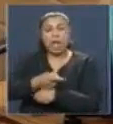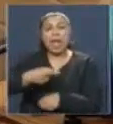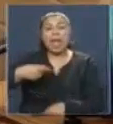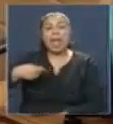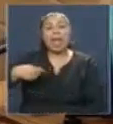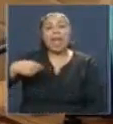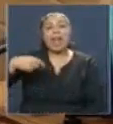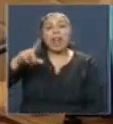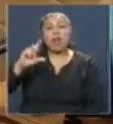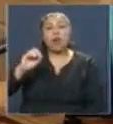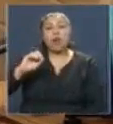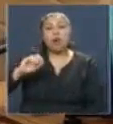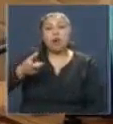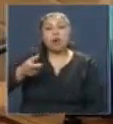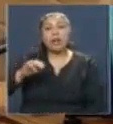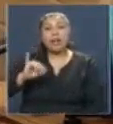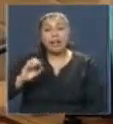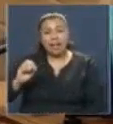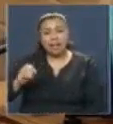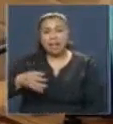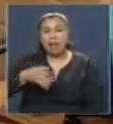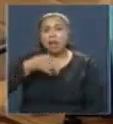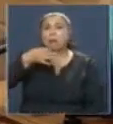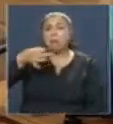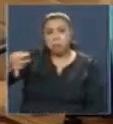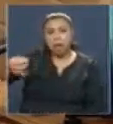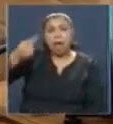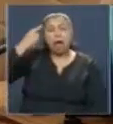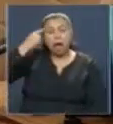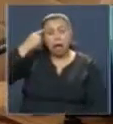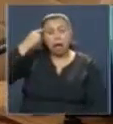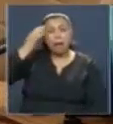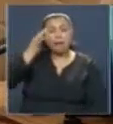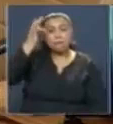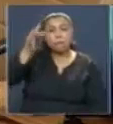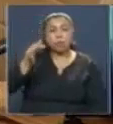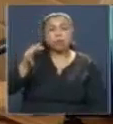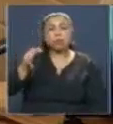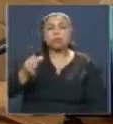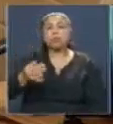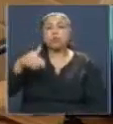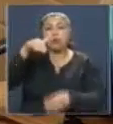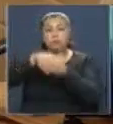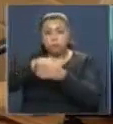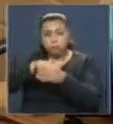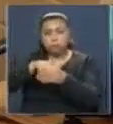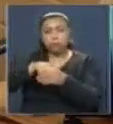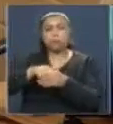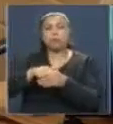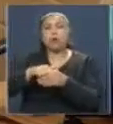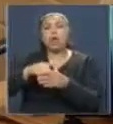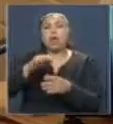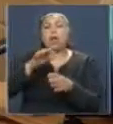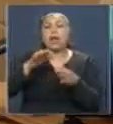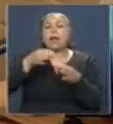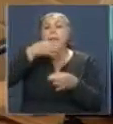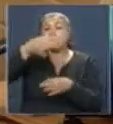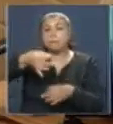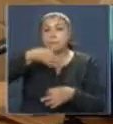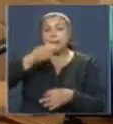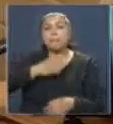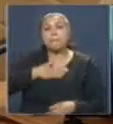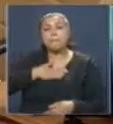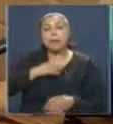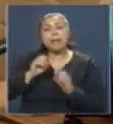incluso a predecir lo que sería la caída de la participación electoral en forma exacta. Cito: para mí es